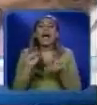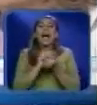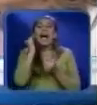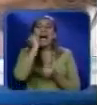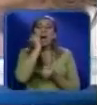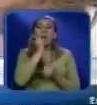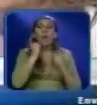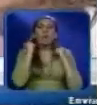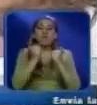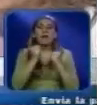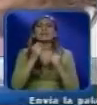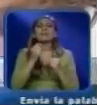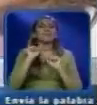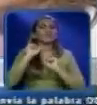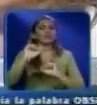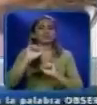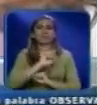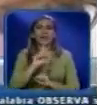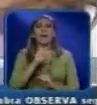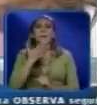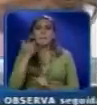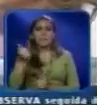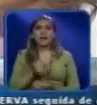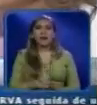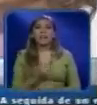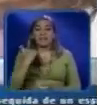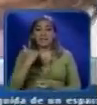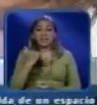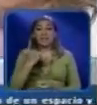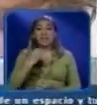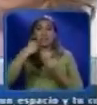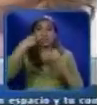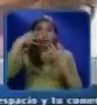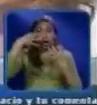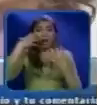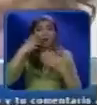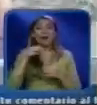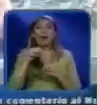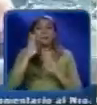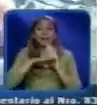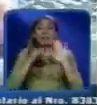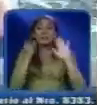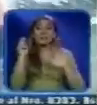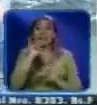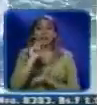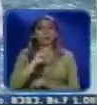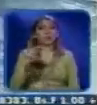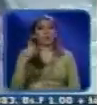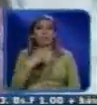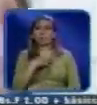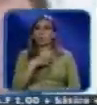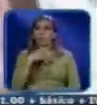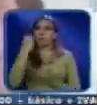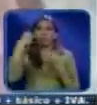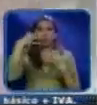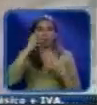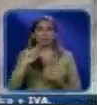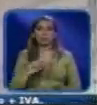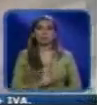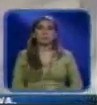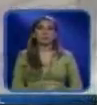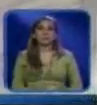eso también es una recomendación bastante general. Y con los baños de sol, los niños menores de 6 meses no deberían estar expuestos al sol.